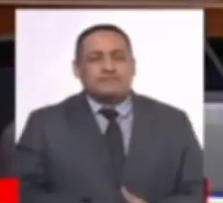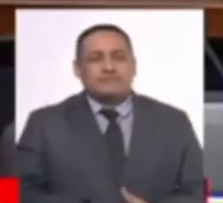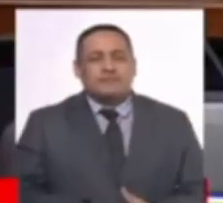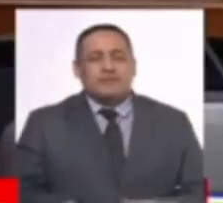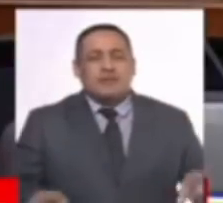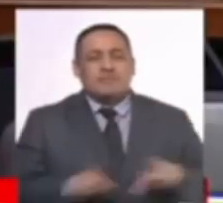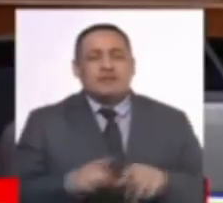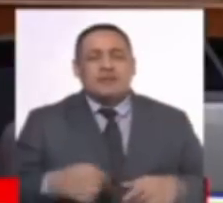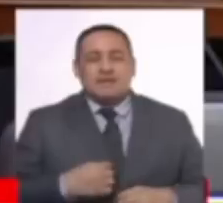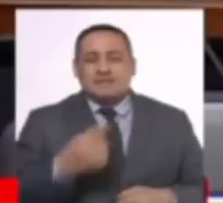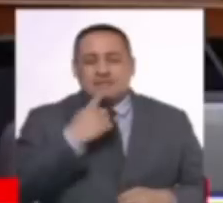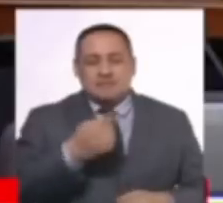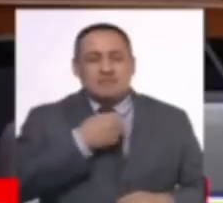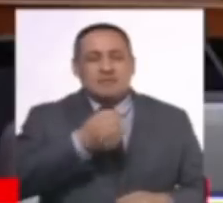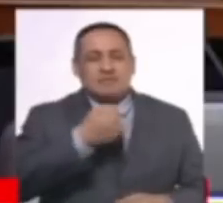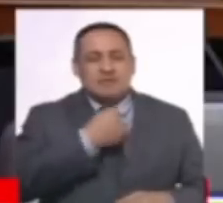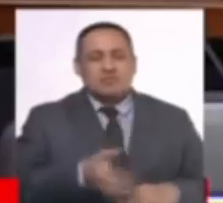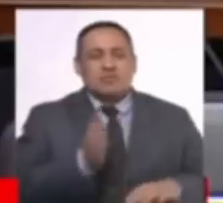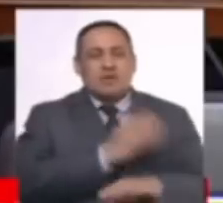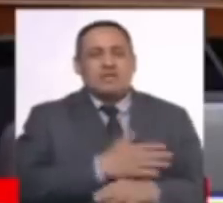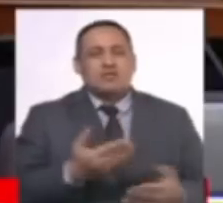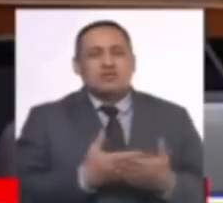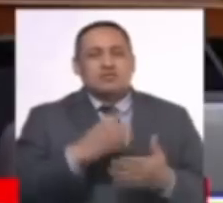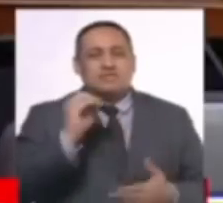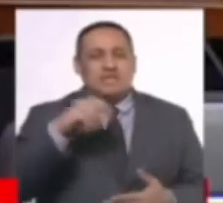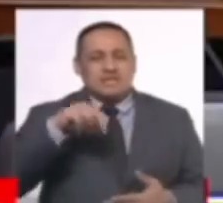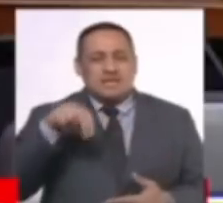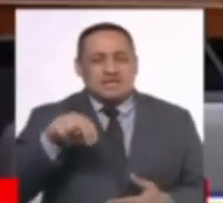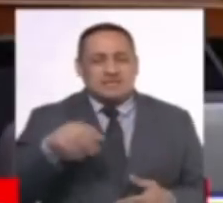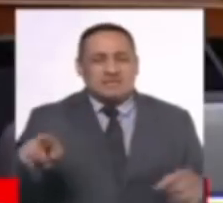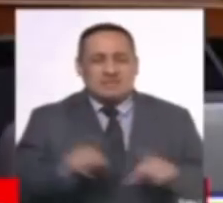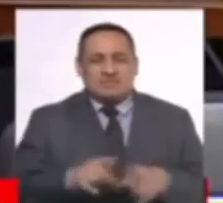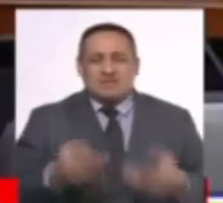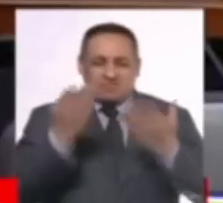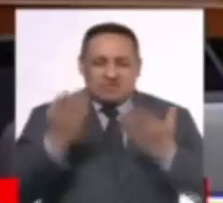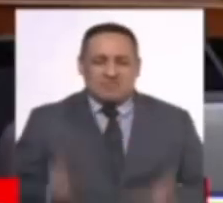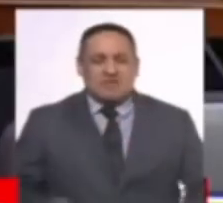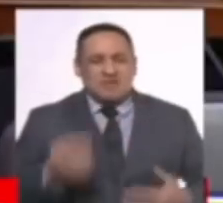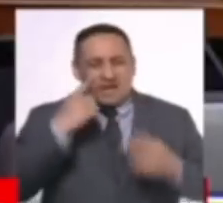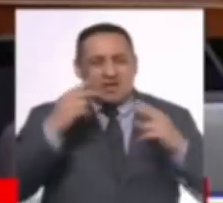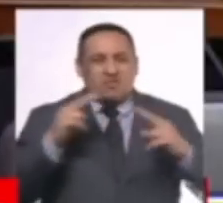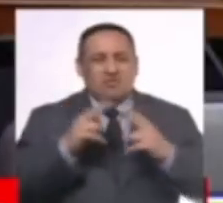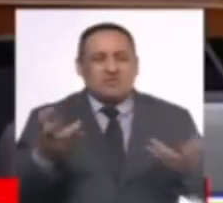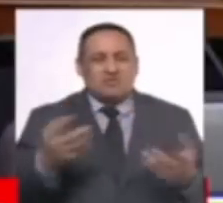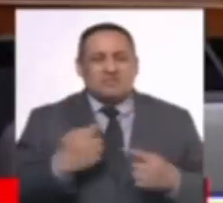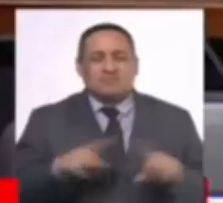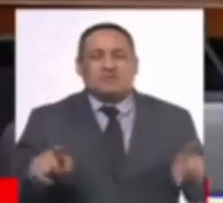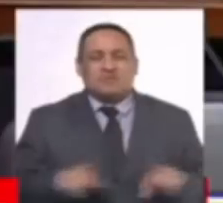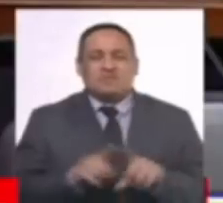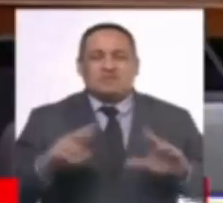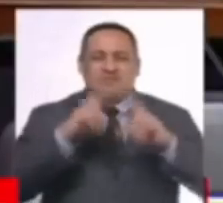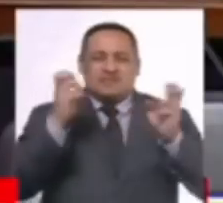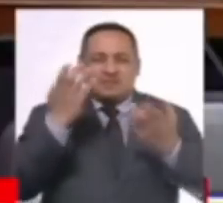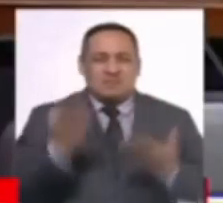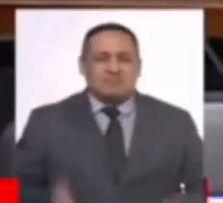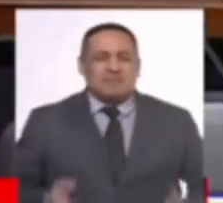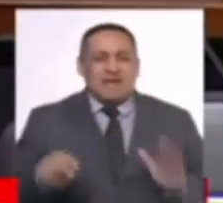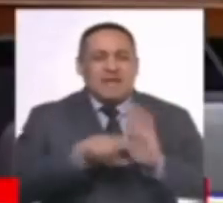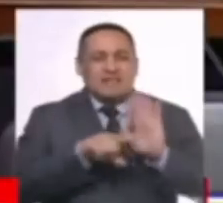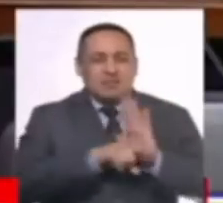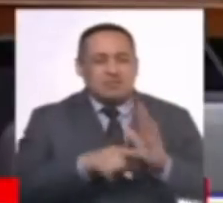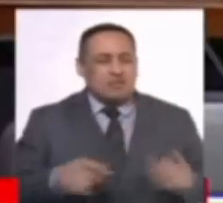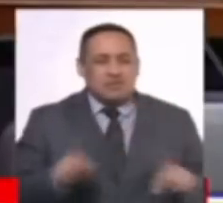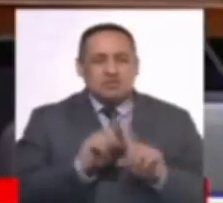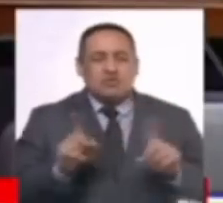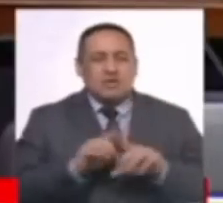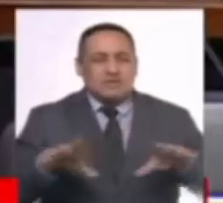Ha estado entrevistado por un noticiero, en CNN también. O sea, es una figura conocida, pero por el lado negativo. Y eso afecta